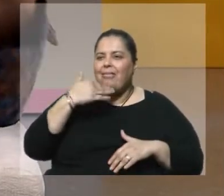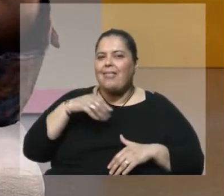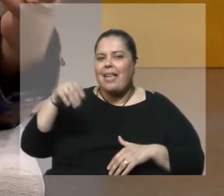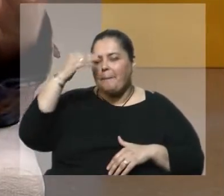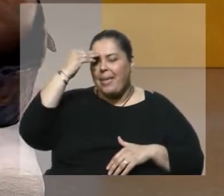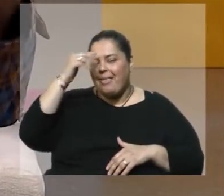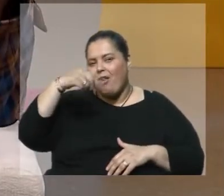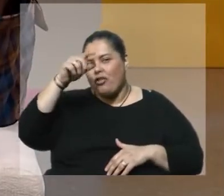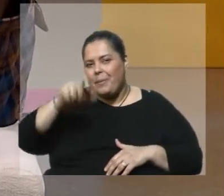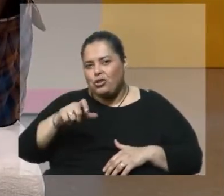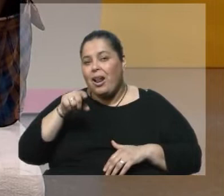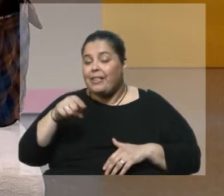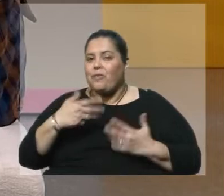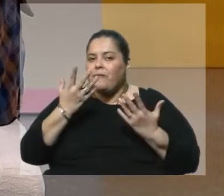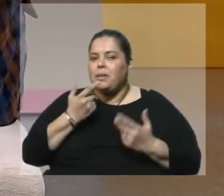cuando no conozco